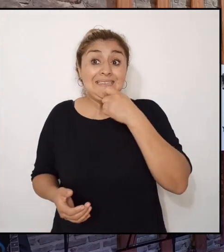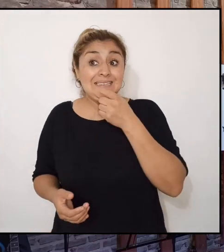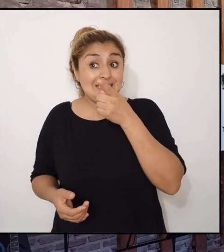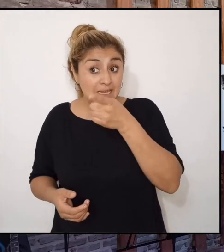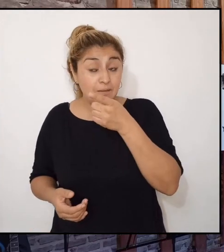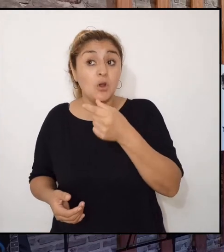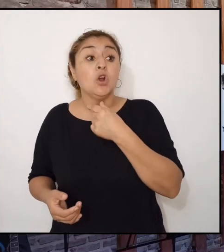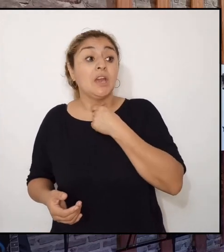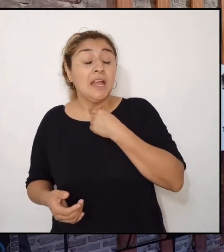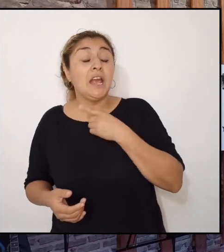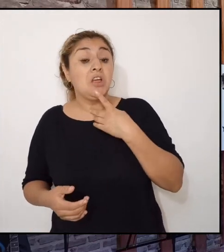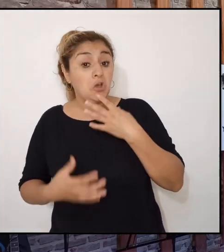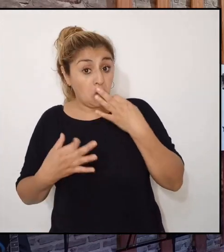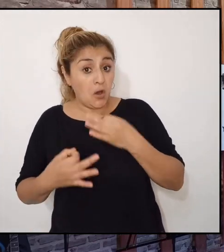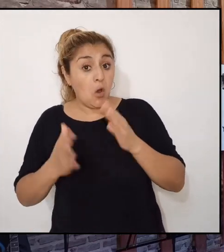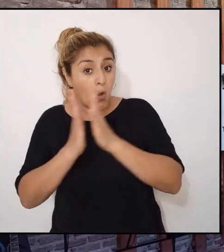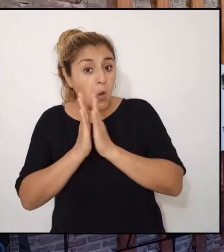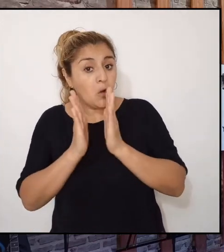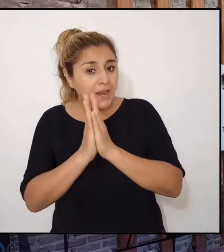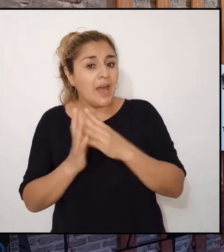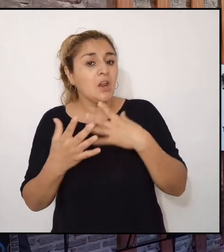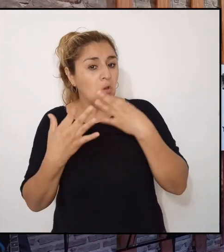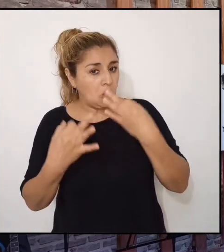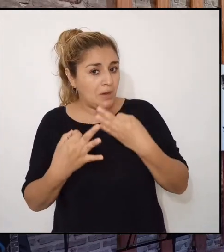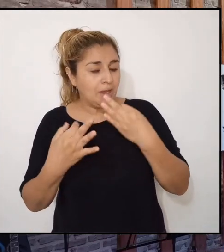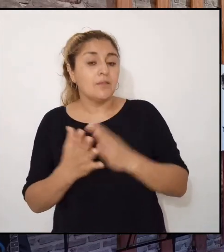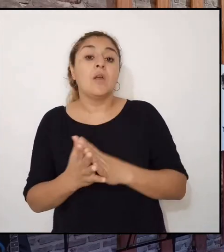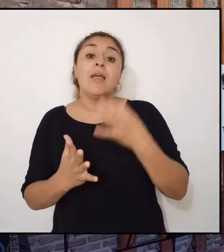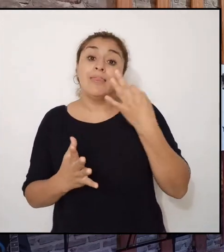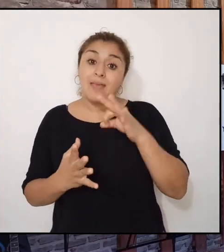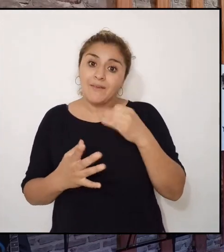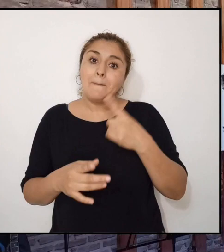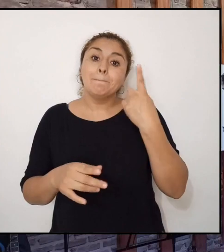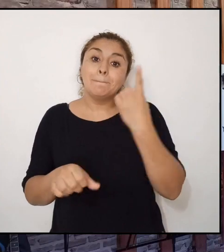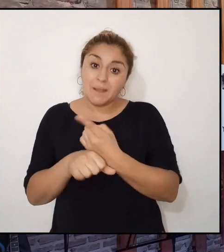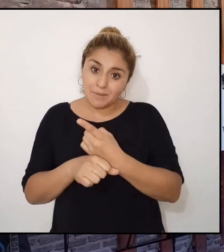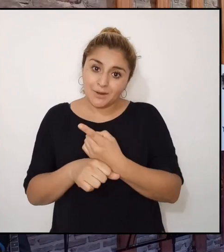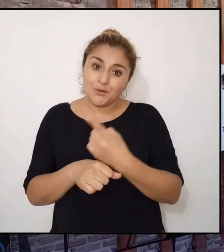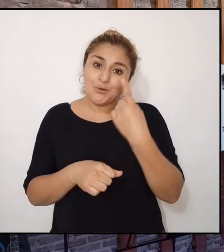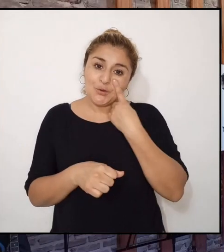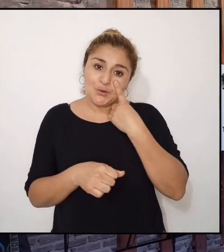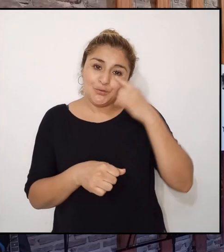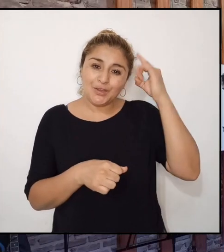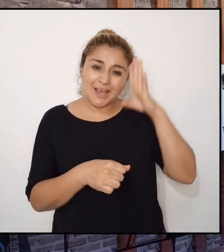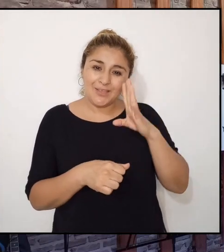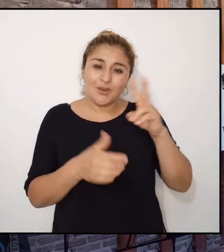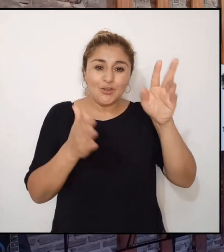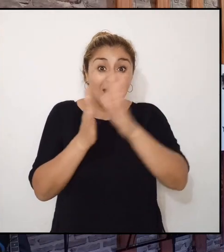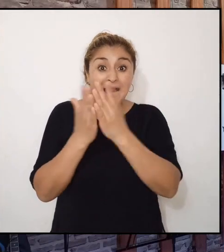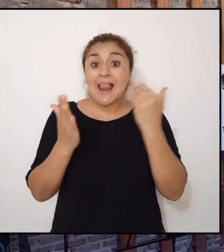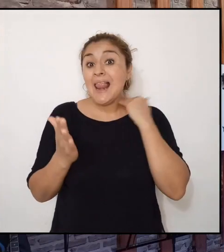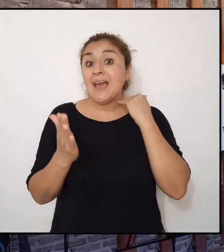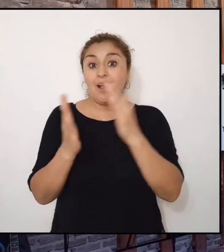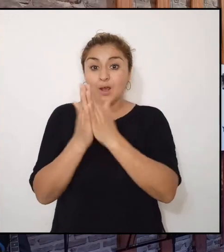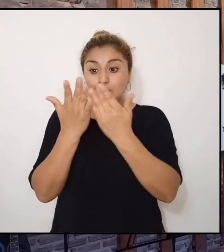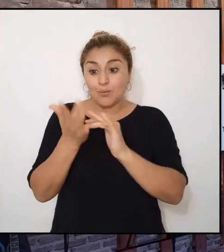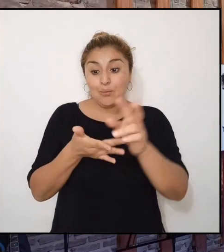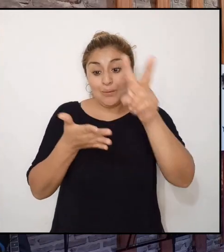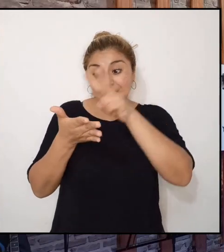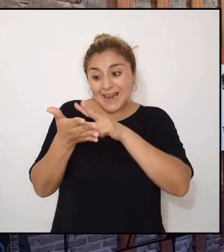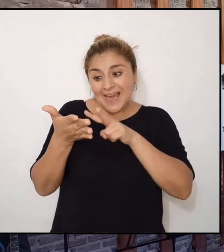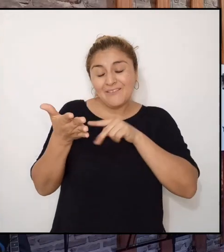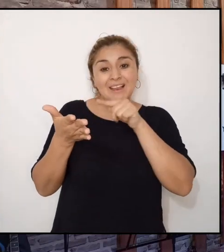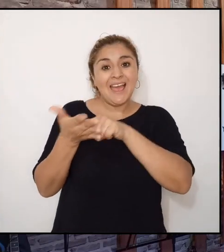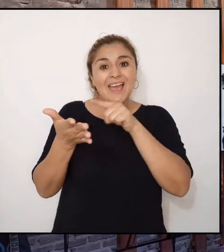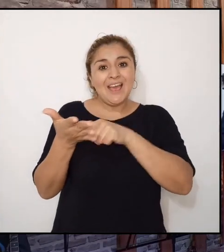empezá a conocer a Dios, y ahí vas a poder orar. Porque orar es hablar con Dios, y si estás con